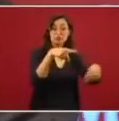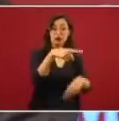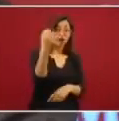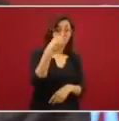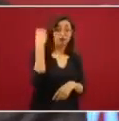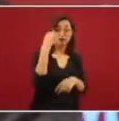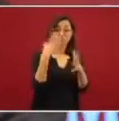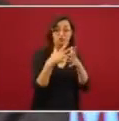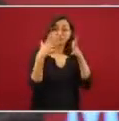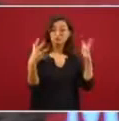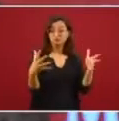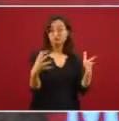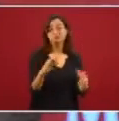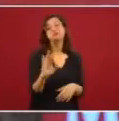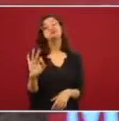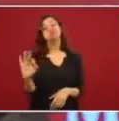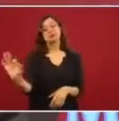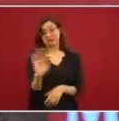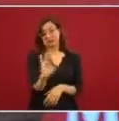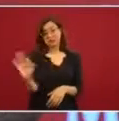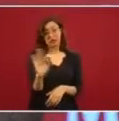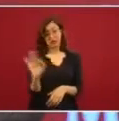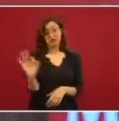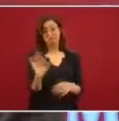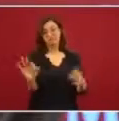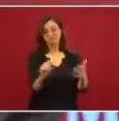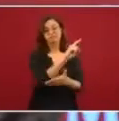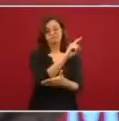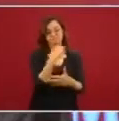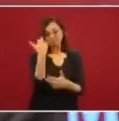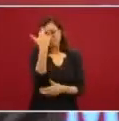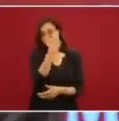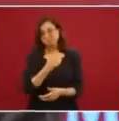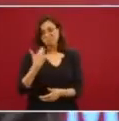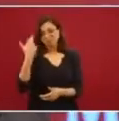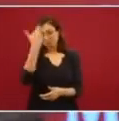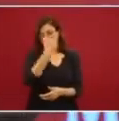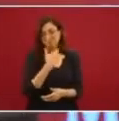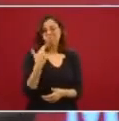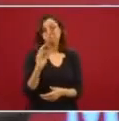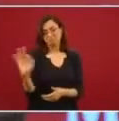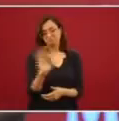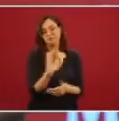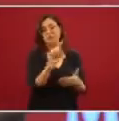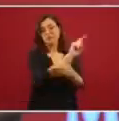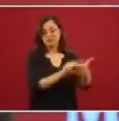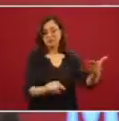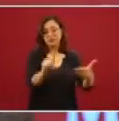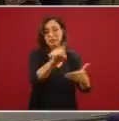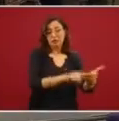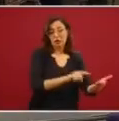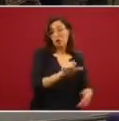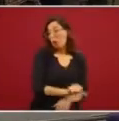insisto es probable no no es una regla directa que sea va a analizar bueno es seguro que se va analizar y es probable que se recomiende cancelar